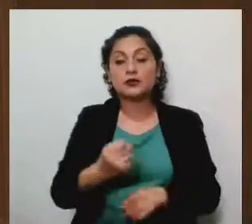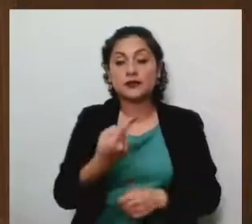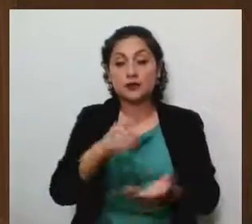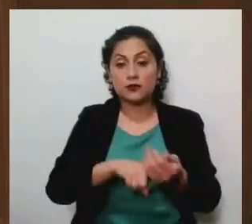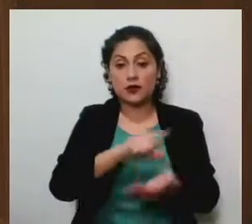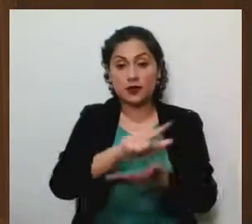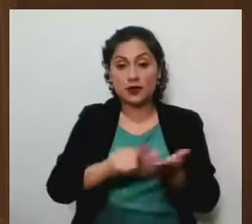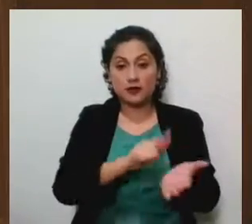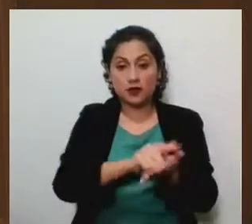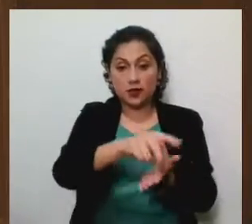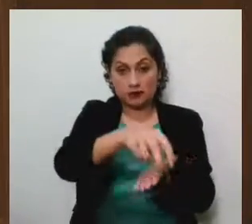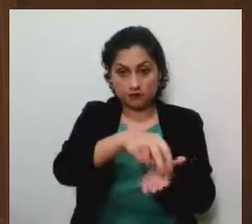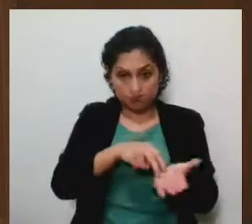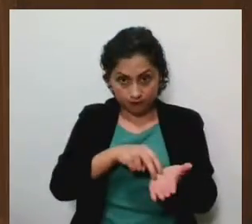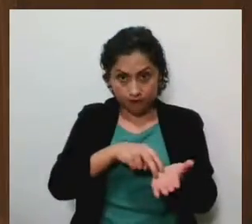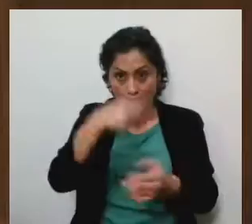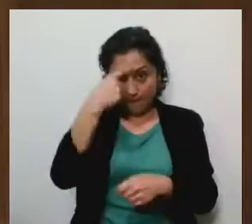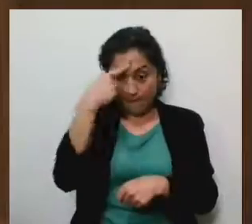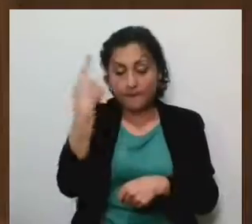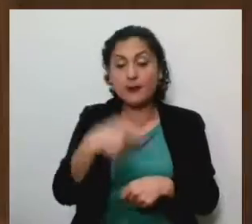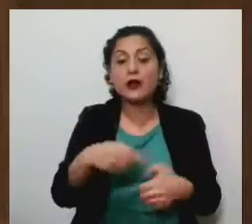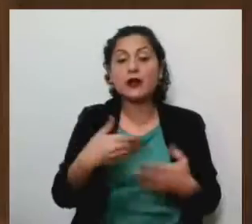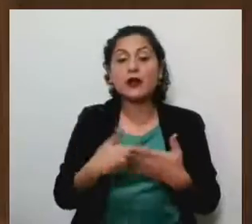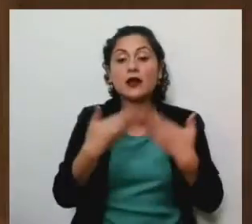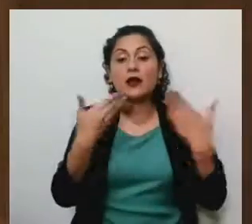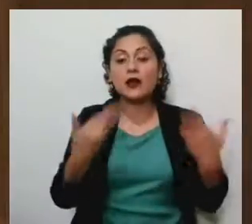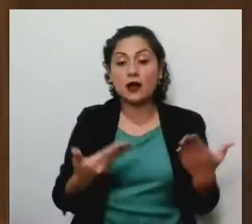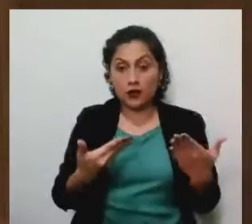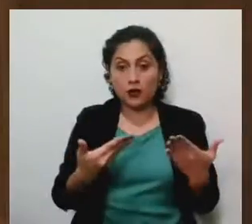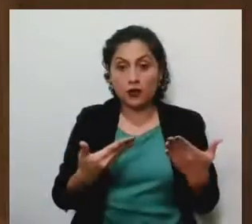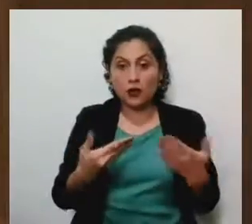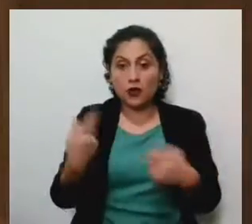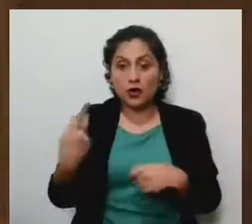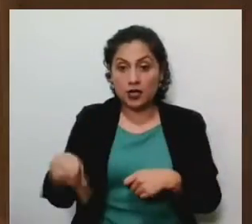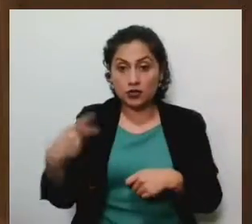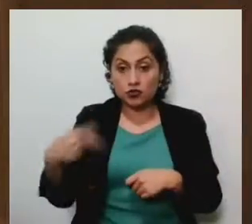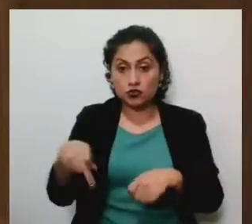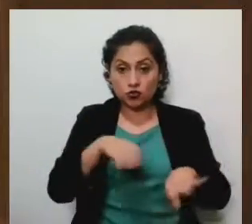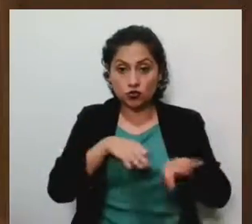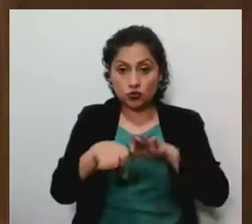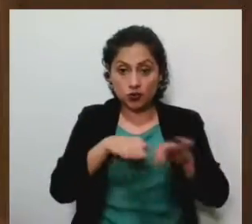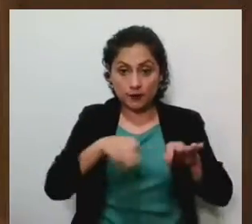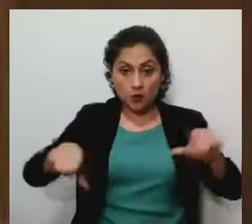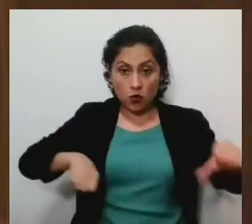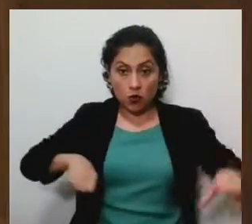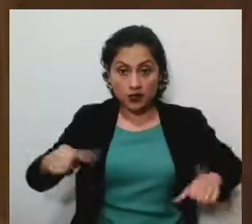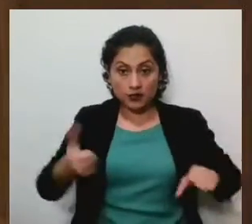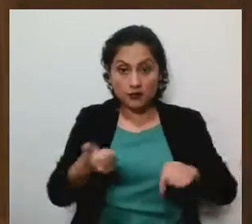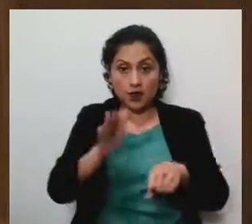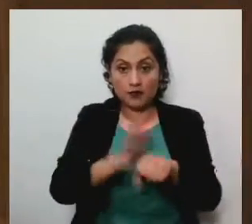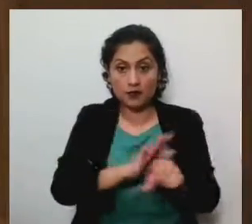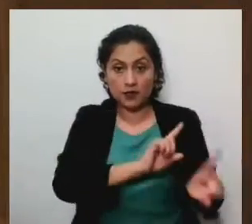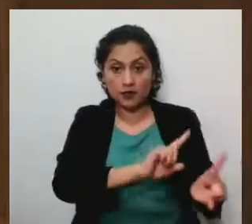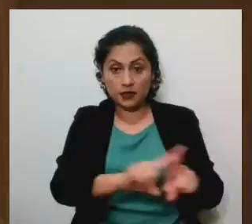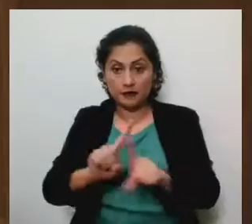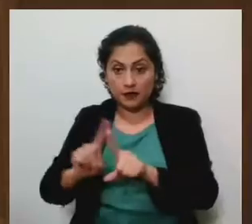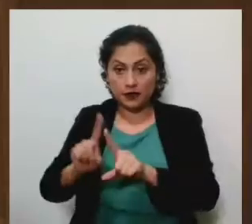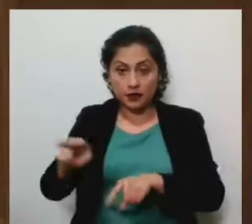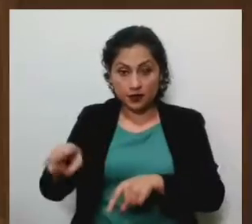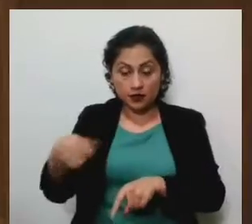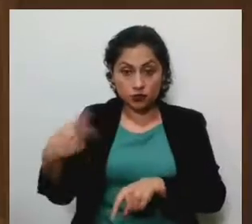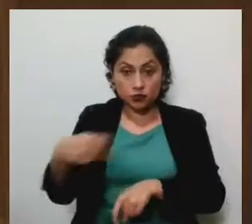facultad de auxiliarse en el cumplimiento de sus funciones de las tareas administrativas competentes en la